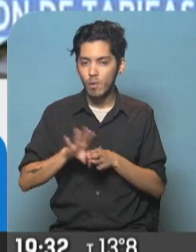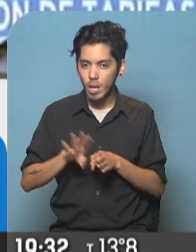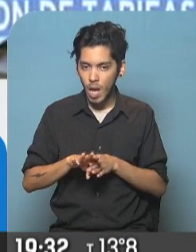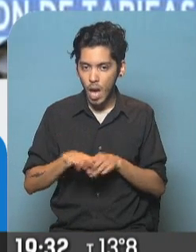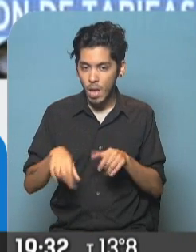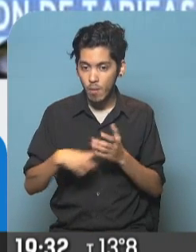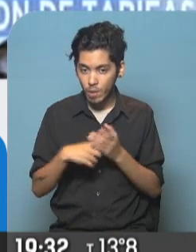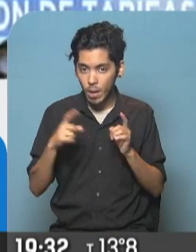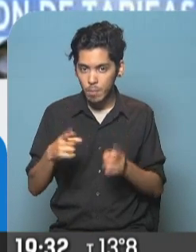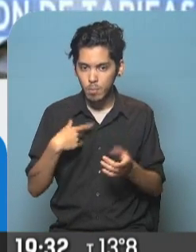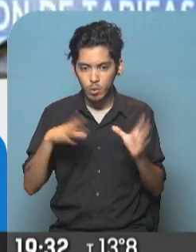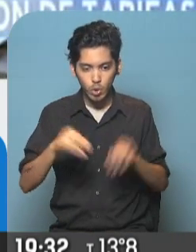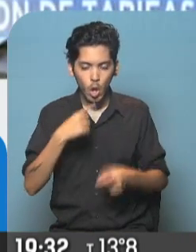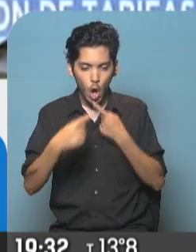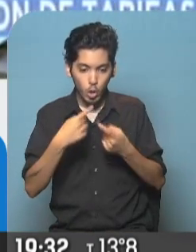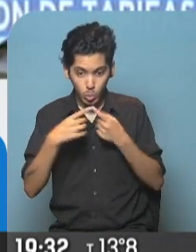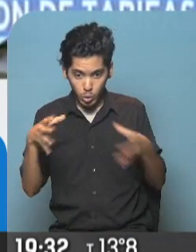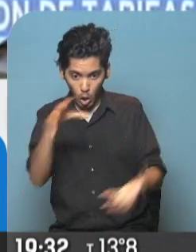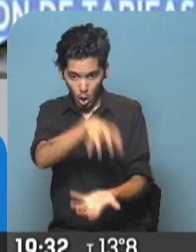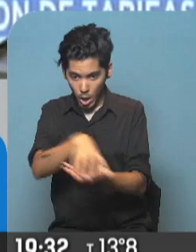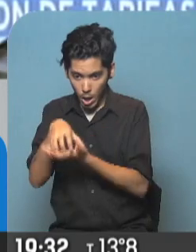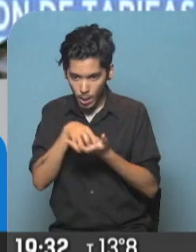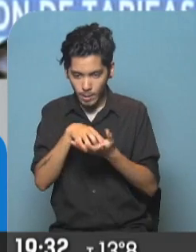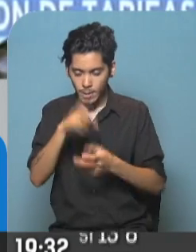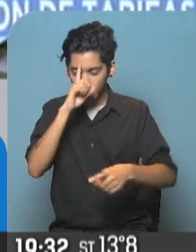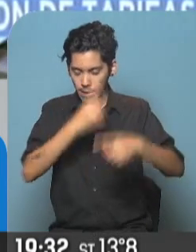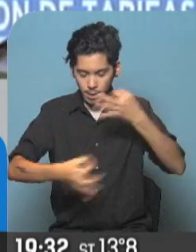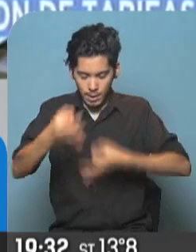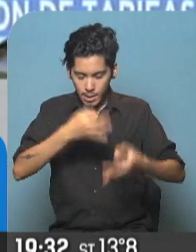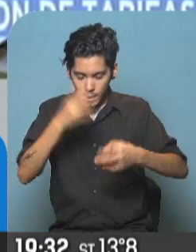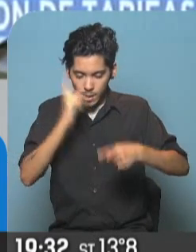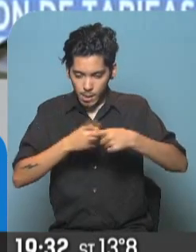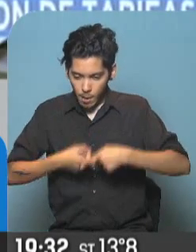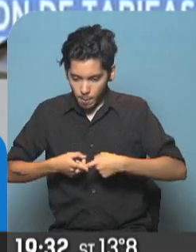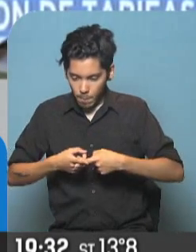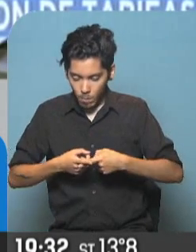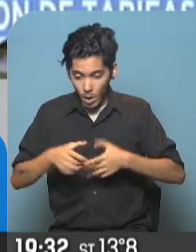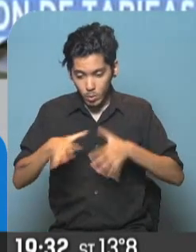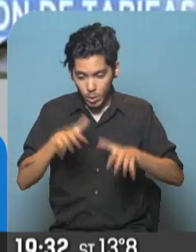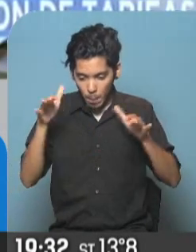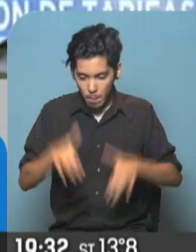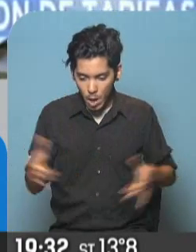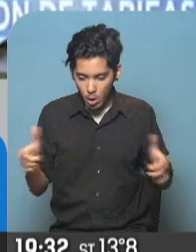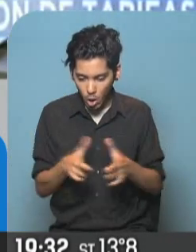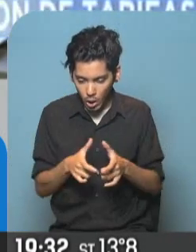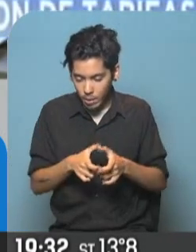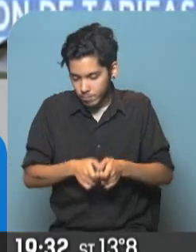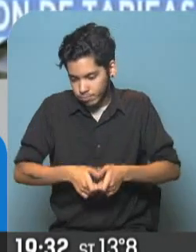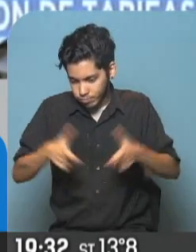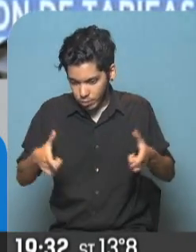consultoras estamos haciendo un recalculando y todas las proyecciones que apuntan a un escenario de menor crecimiento mayor inflación